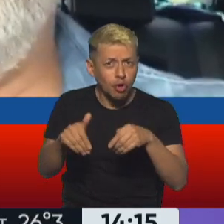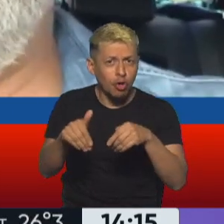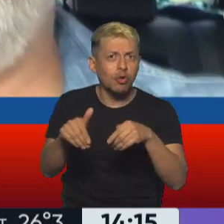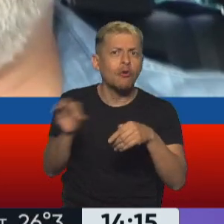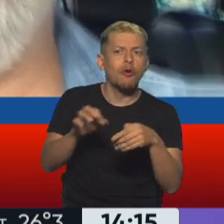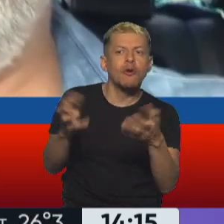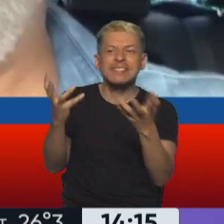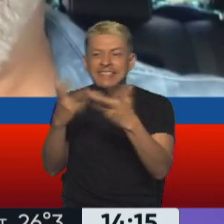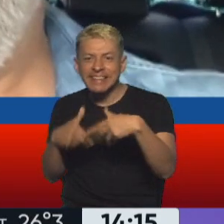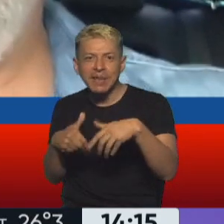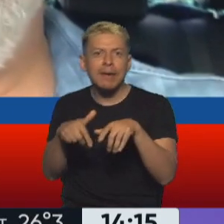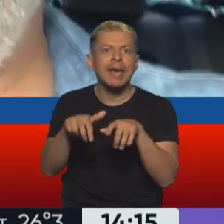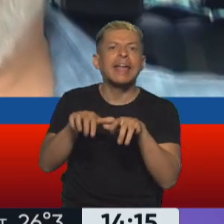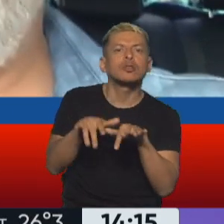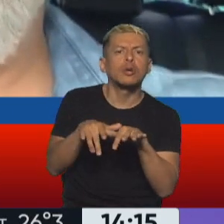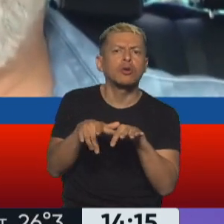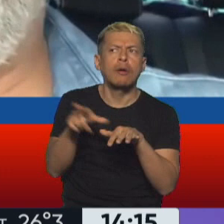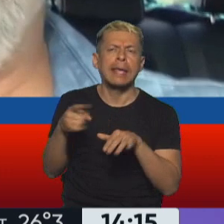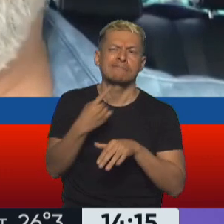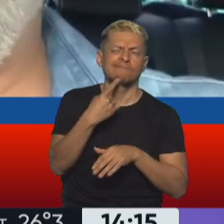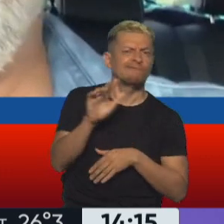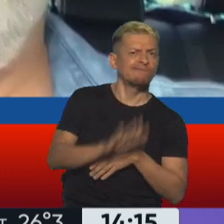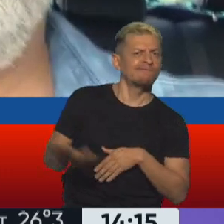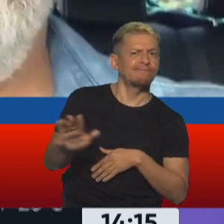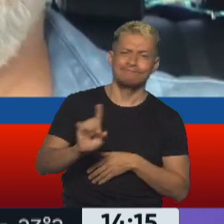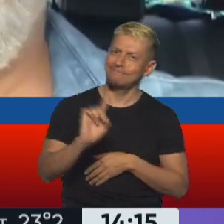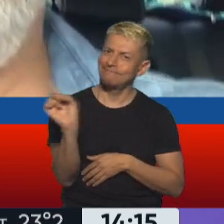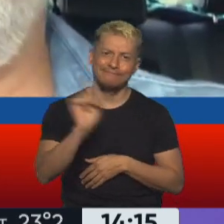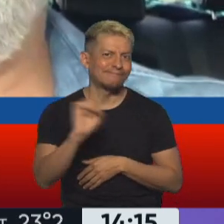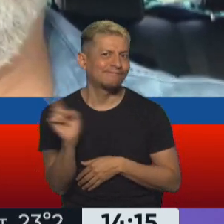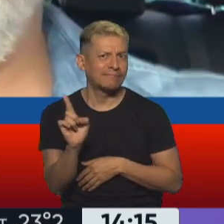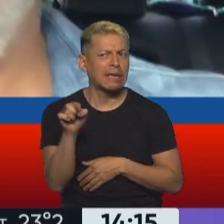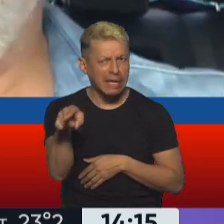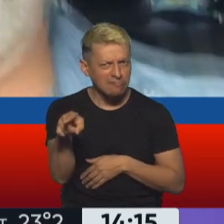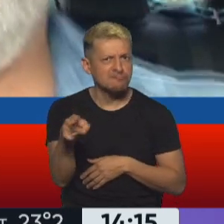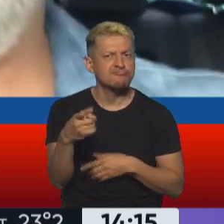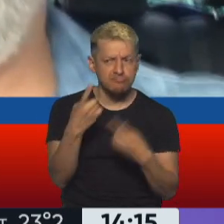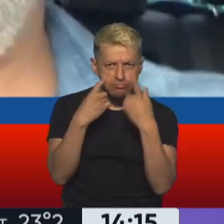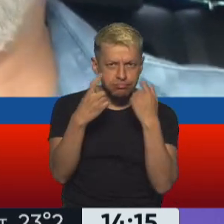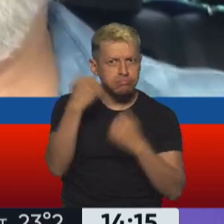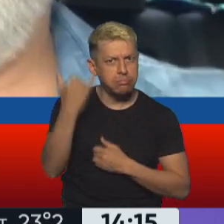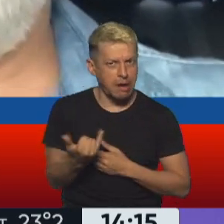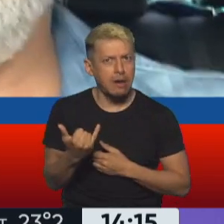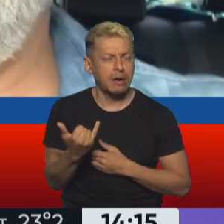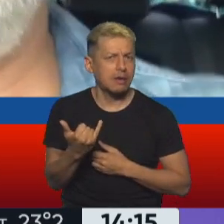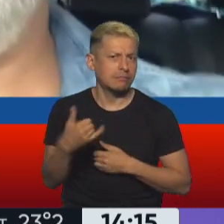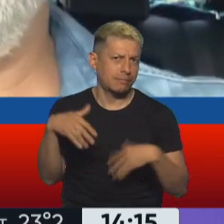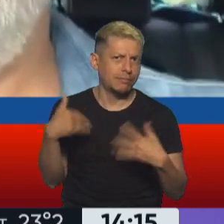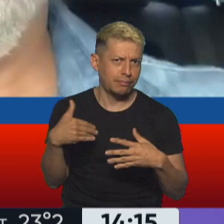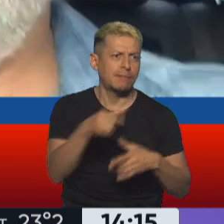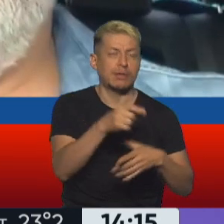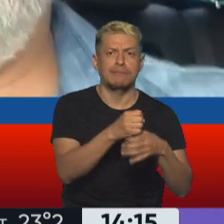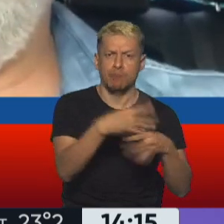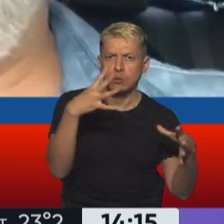las urnas electrónicas, porque este proceso es muy auditado, hay auditoría por los partidos, auditoría por